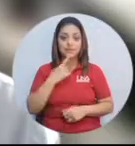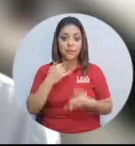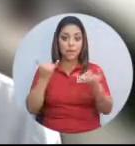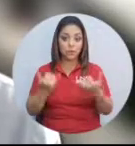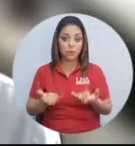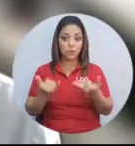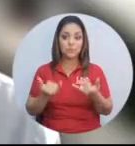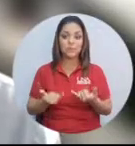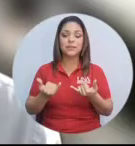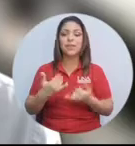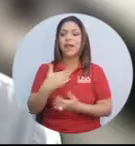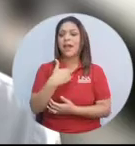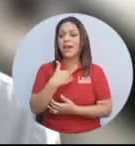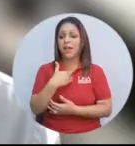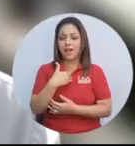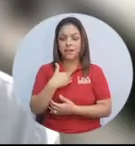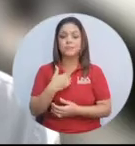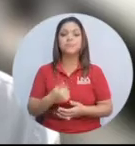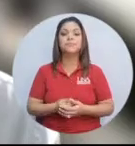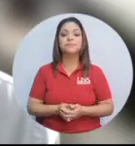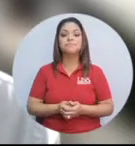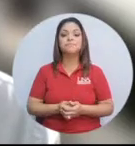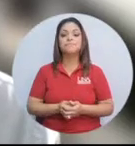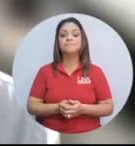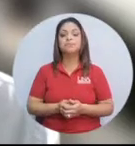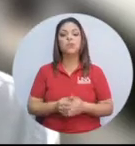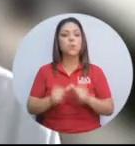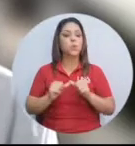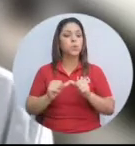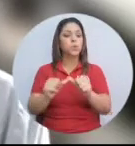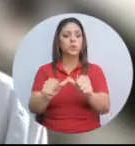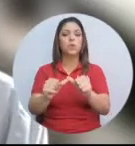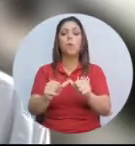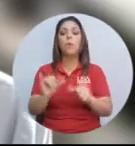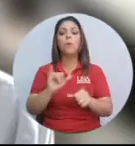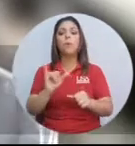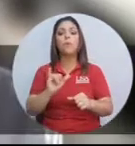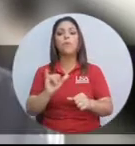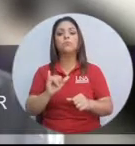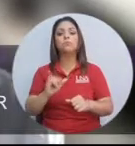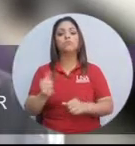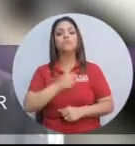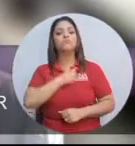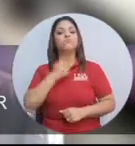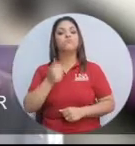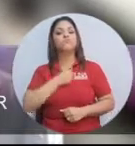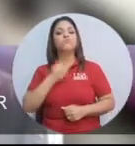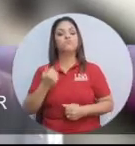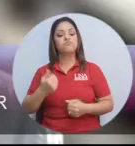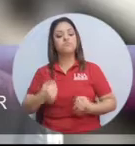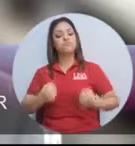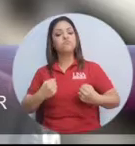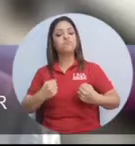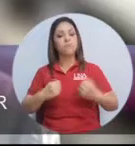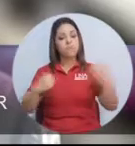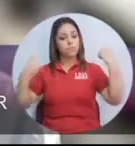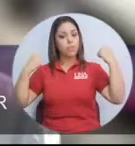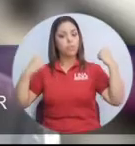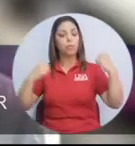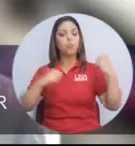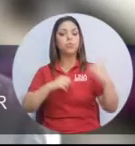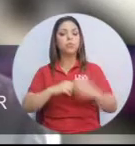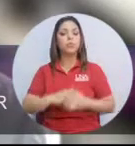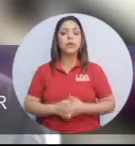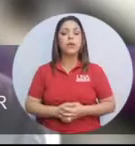En la actualidad hay un continuum entre matonismo y cibermatonismo, de que uno y la otro van